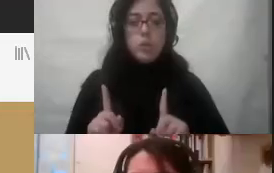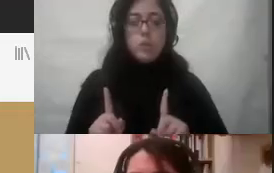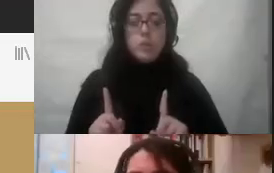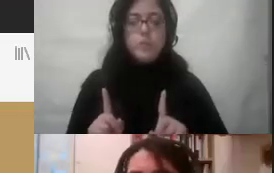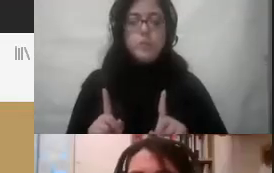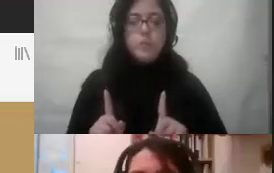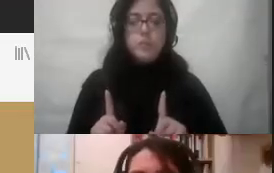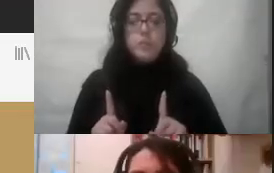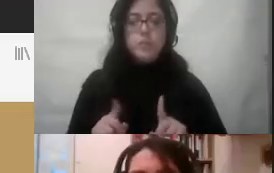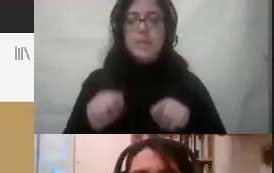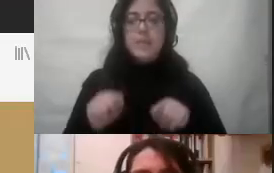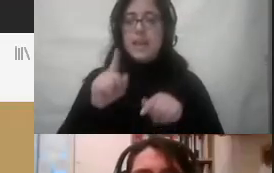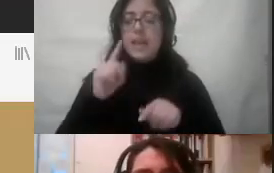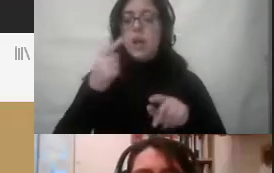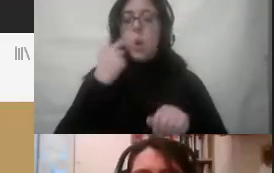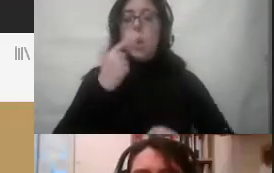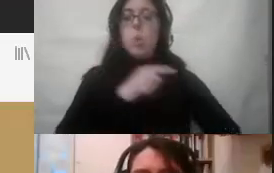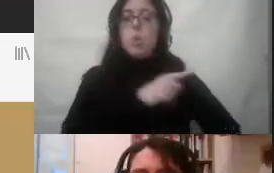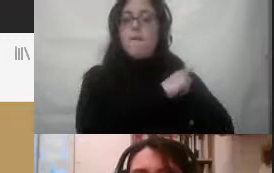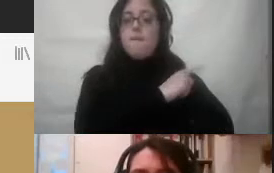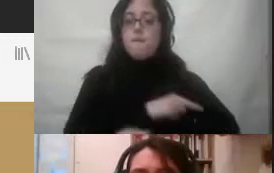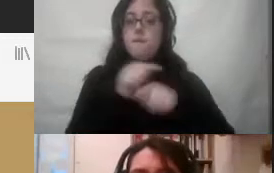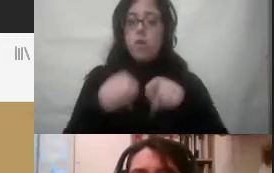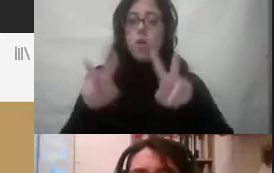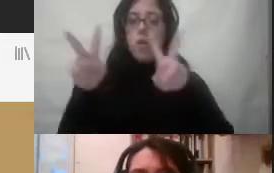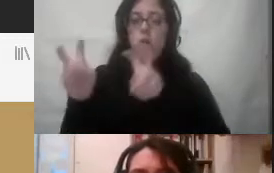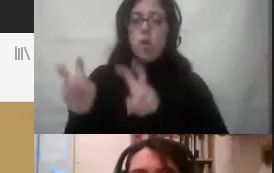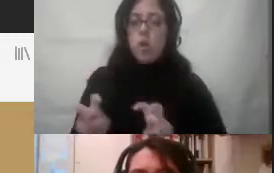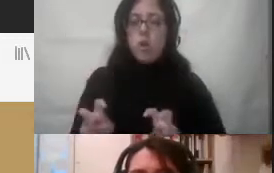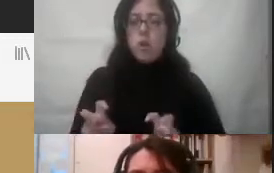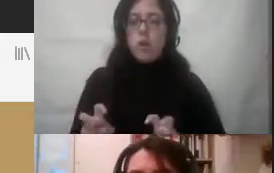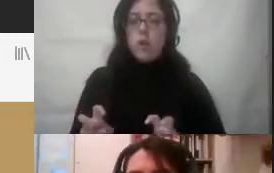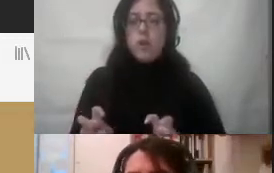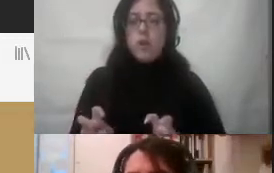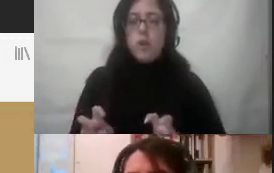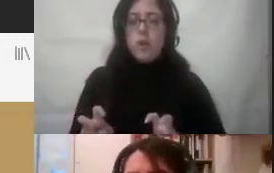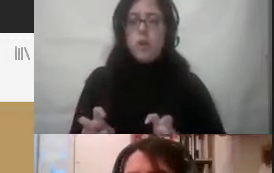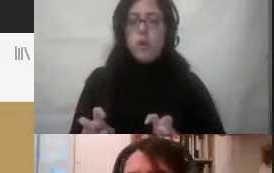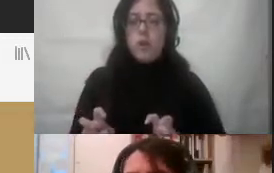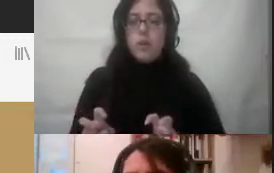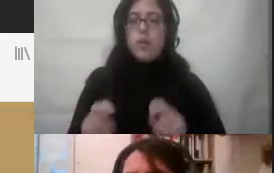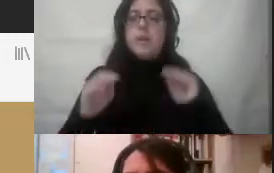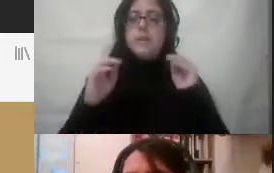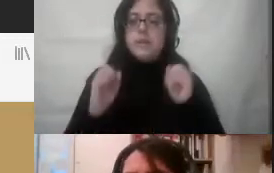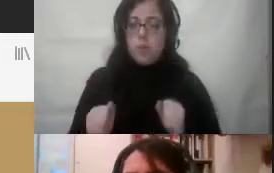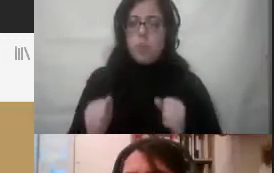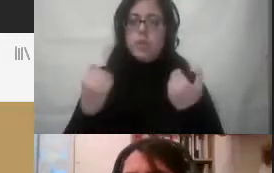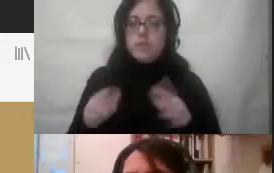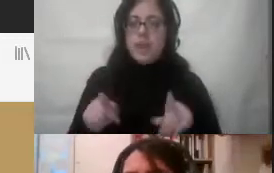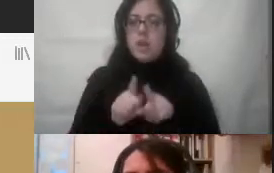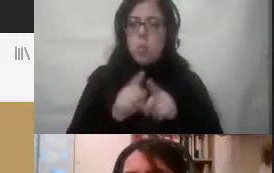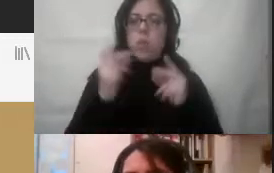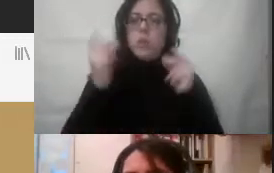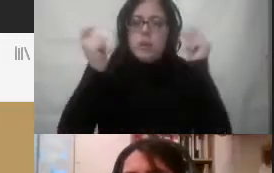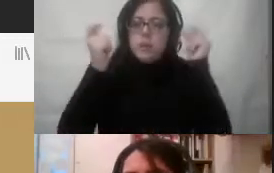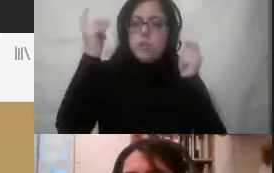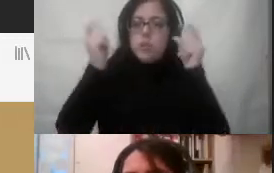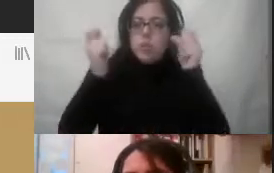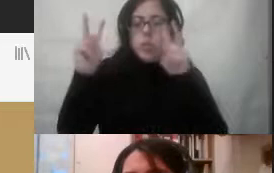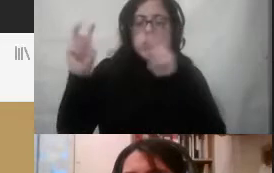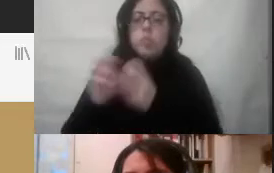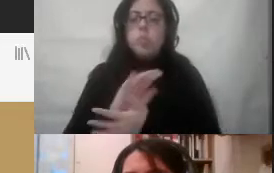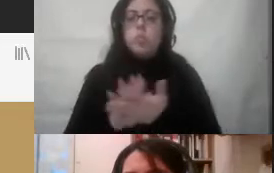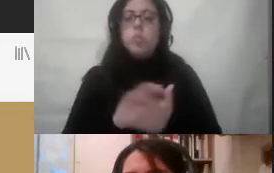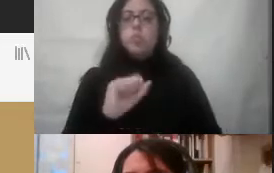una fortaleza de este enfoque es que uno puede formular problemas socialmente relevantes desde primero básico